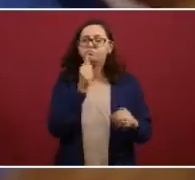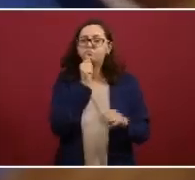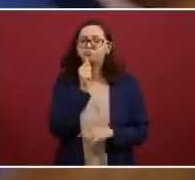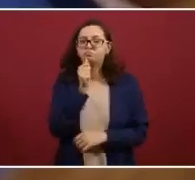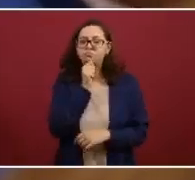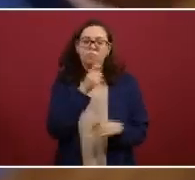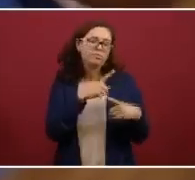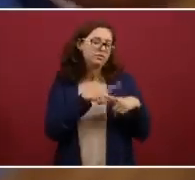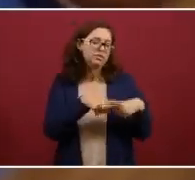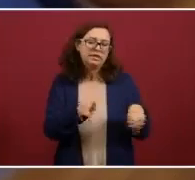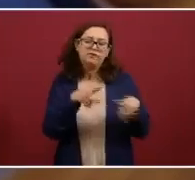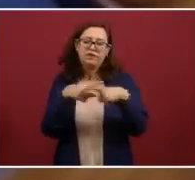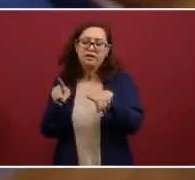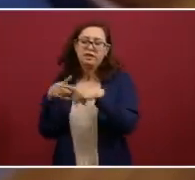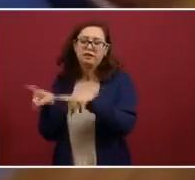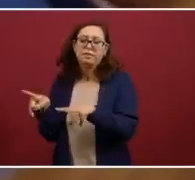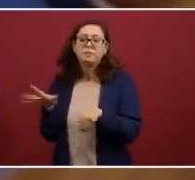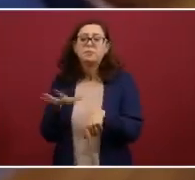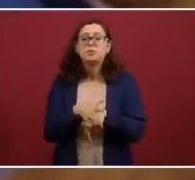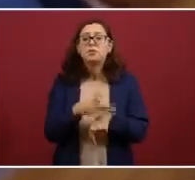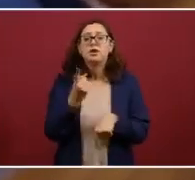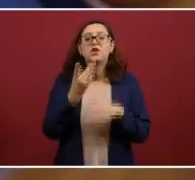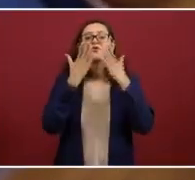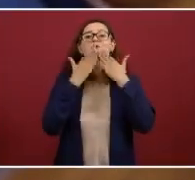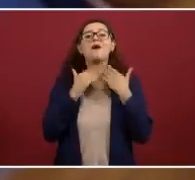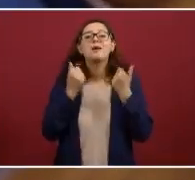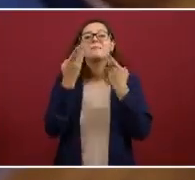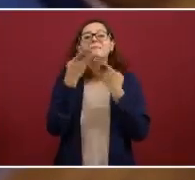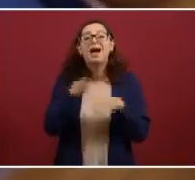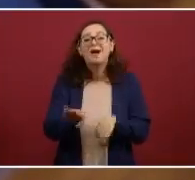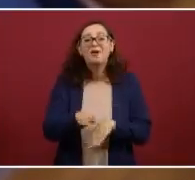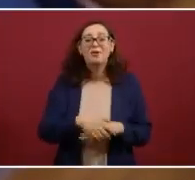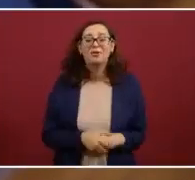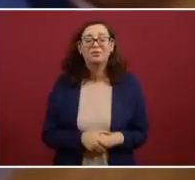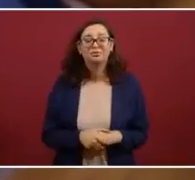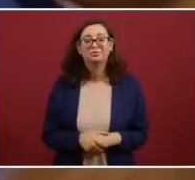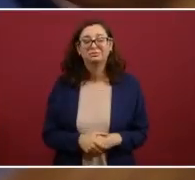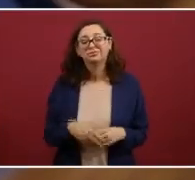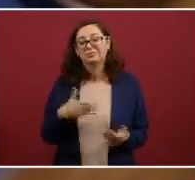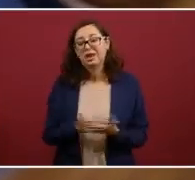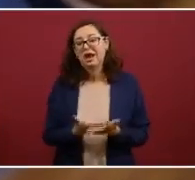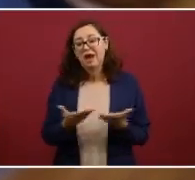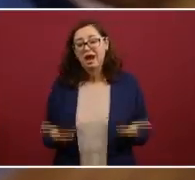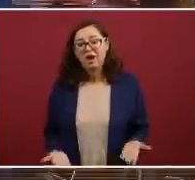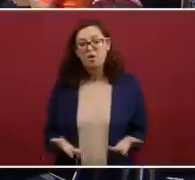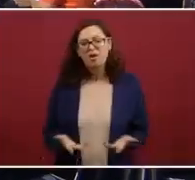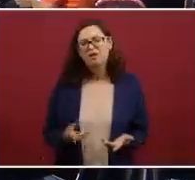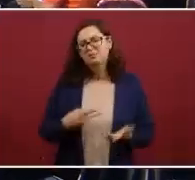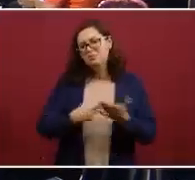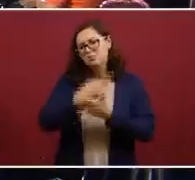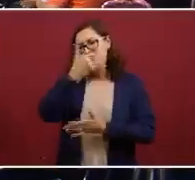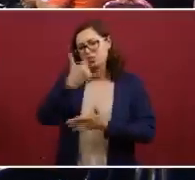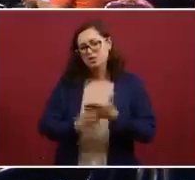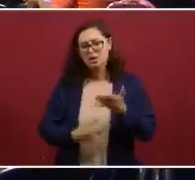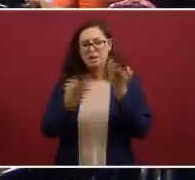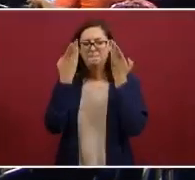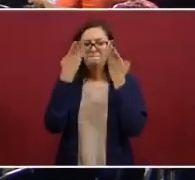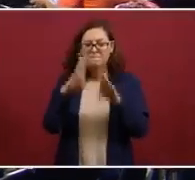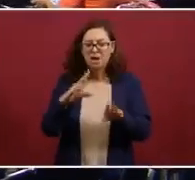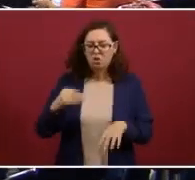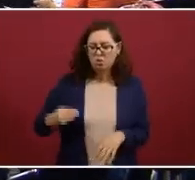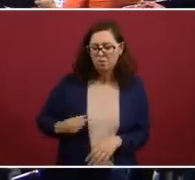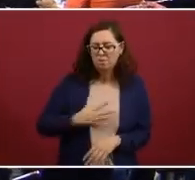todo tipo por la falta de las sucursales de banco. Eso me lleva a preguntarle, señor, ¿cómo va el proyecto del Banco del